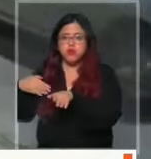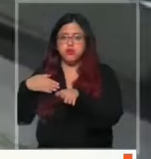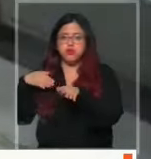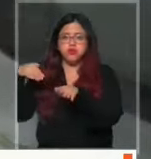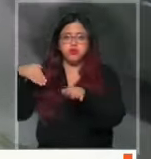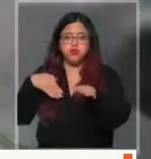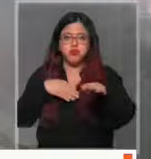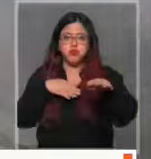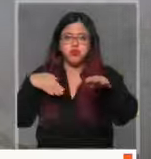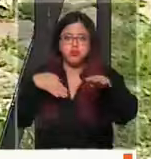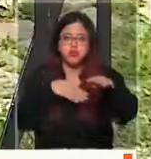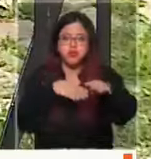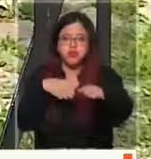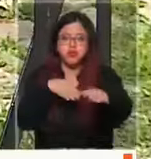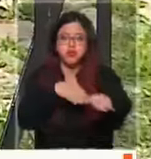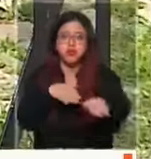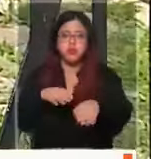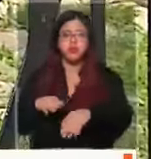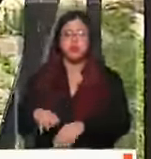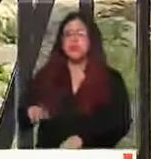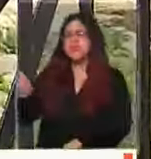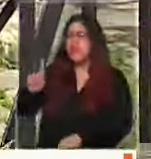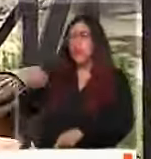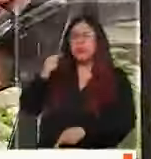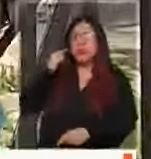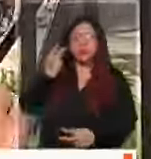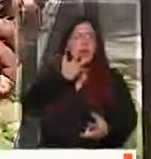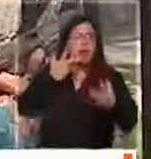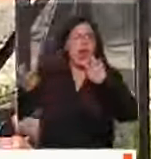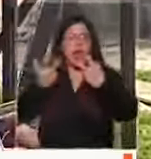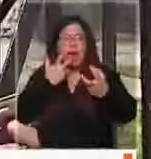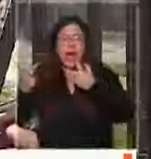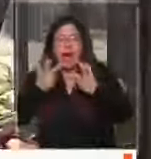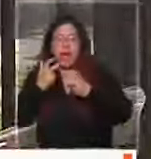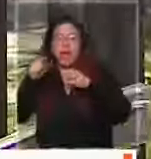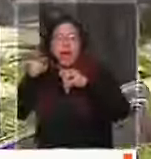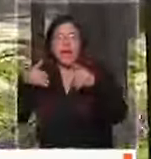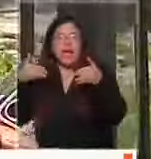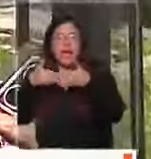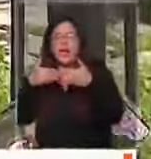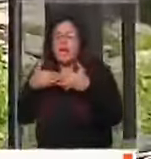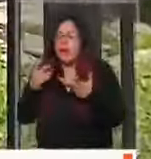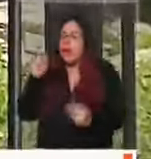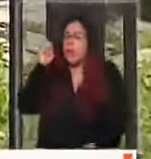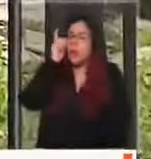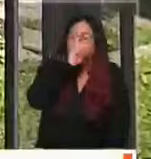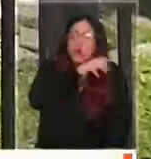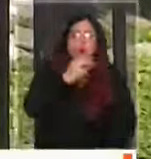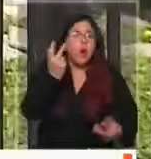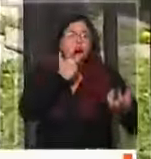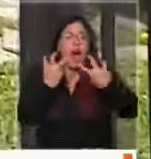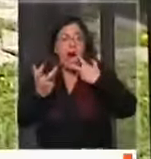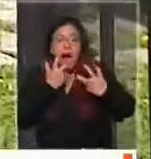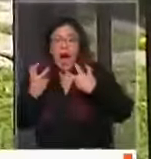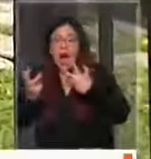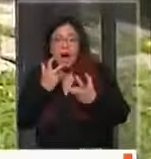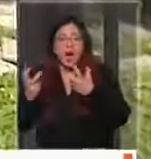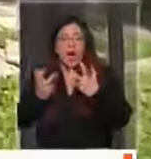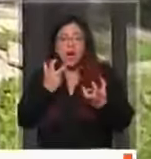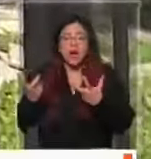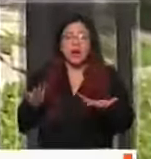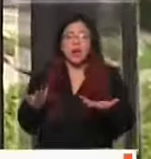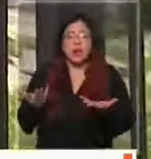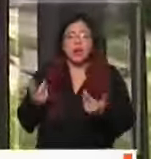varias cuadras atrás. Olvídate, gritaban, llegaron hasta la esquina y era terrible porque el grito... De hecho,